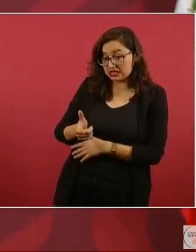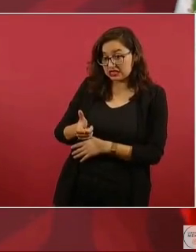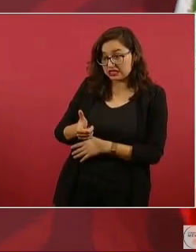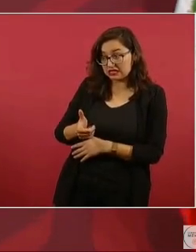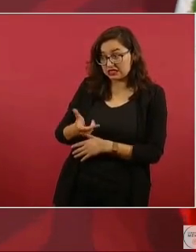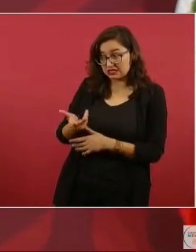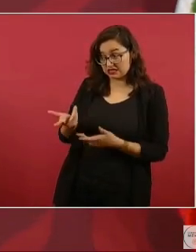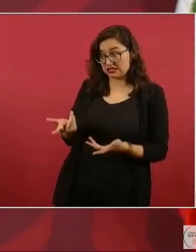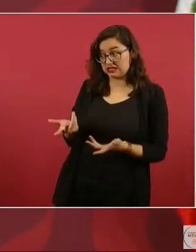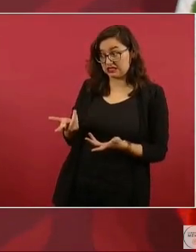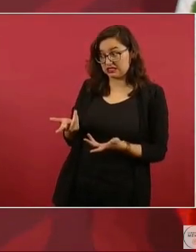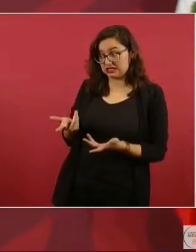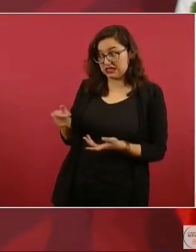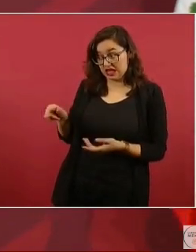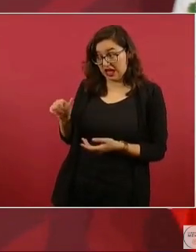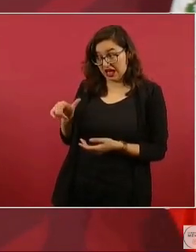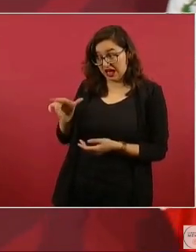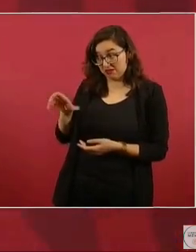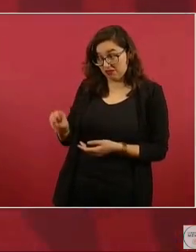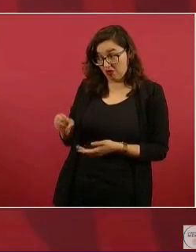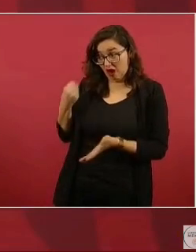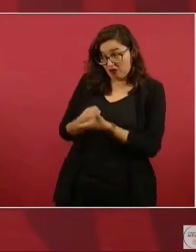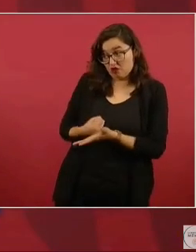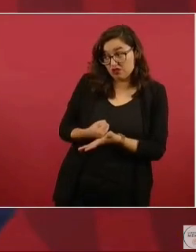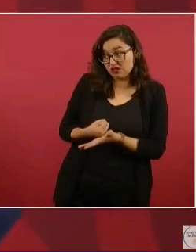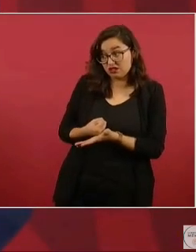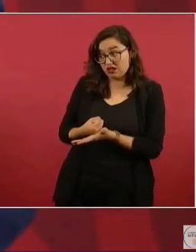¿Cómo es para eso?